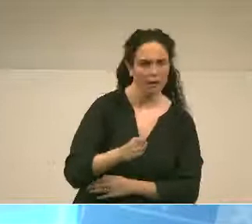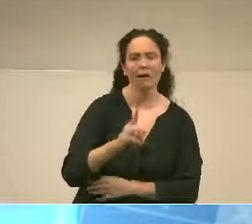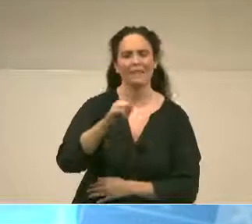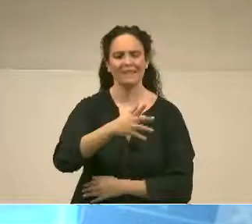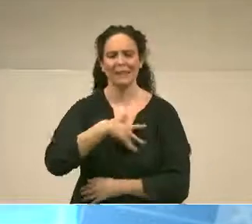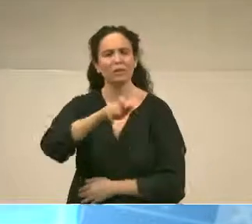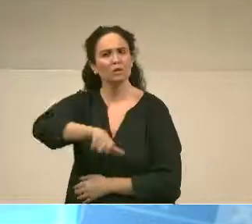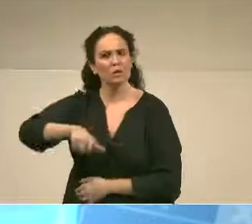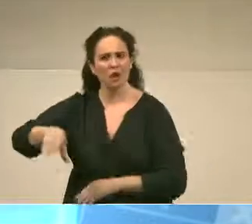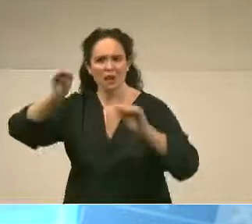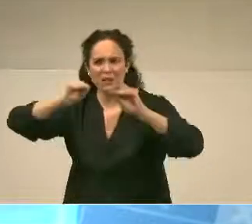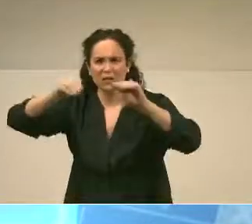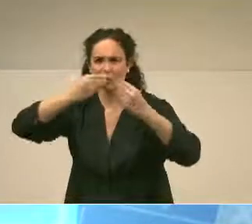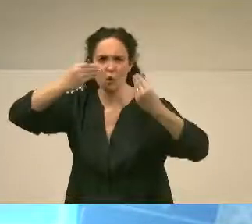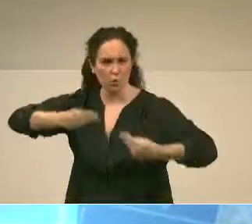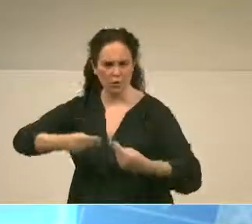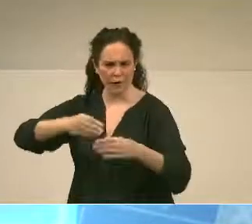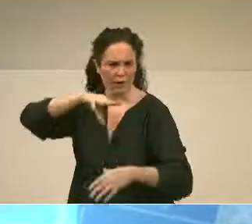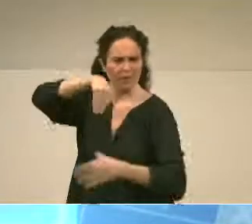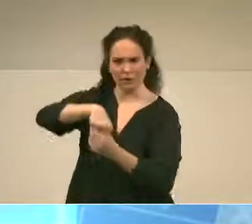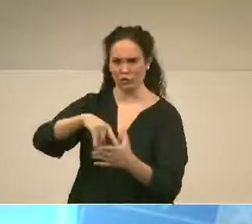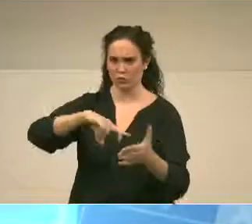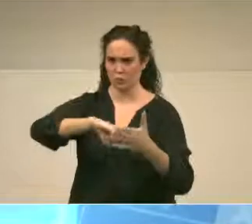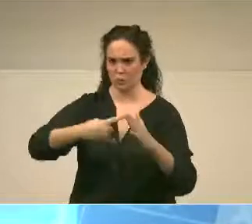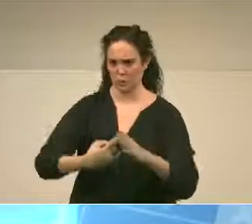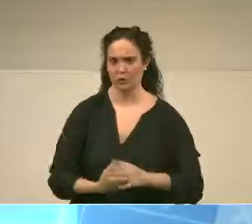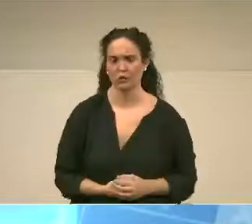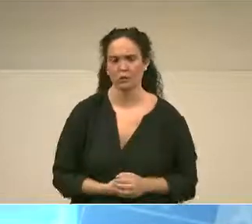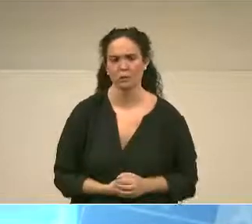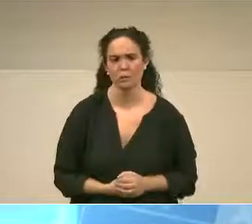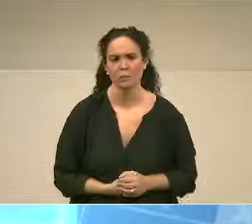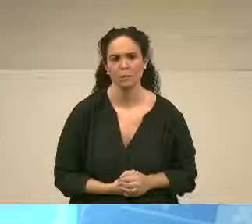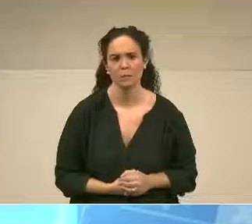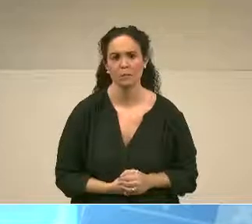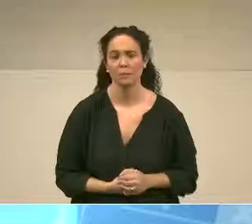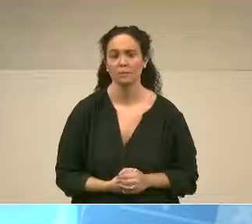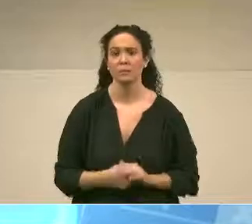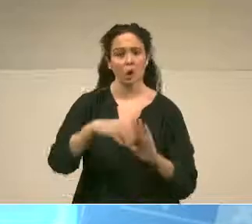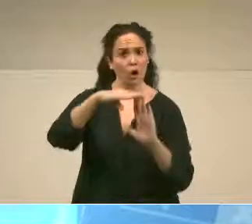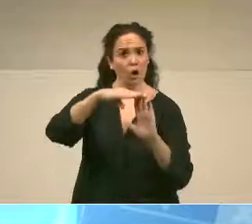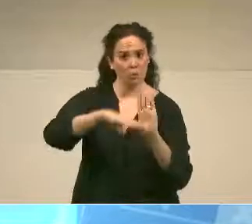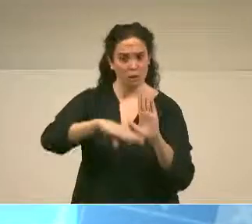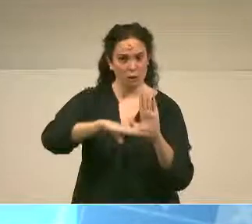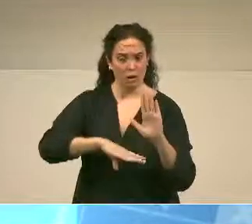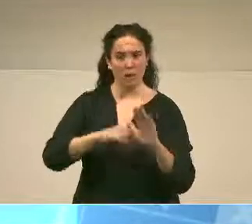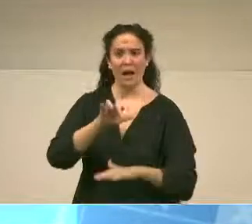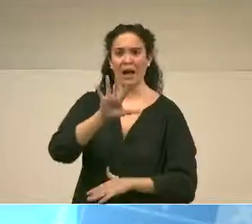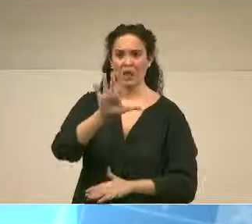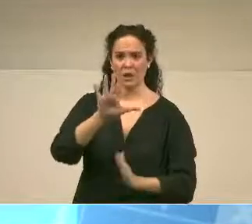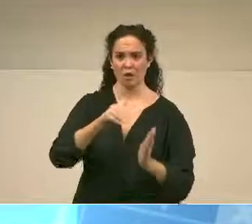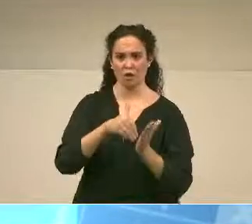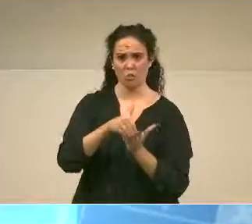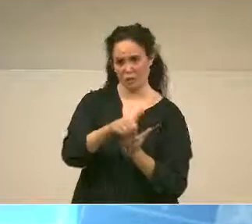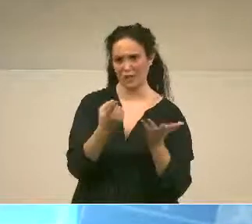formadas, trabajando en ese tipo de proyectos. Vamos a dedicar a este programa 5.600.000 euros